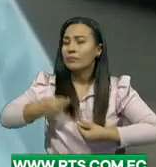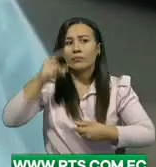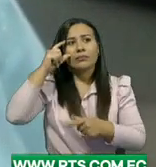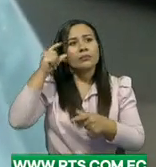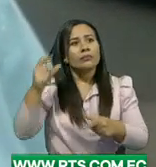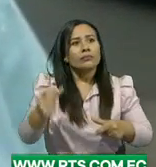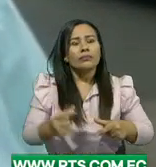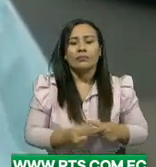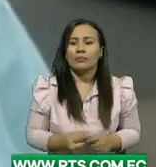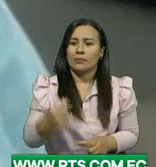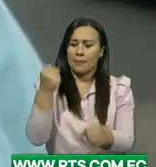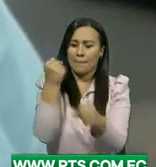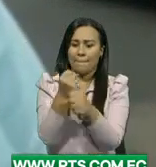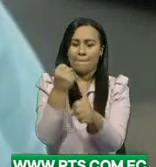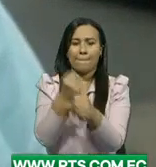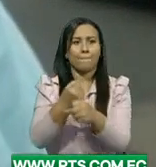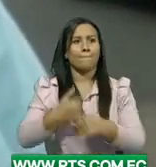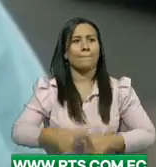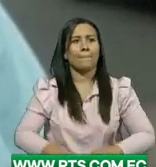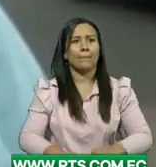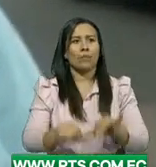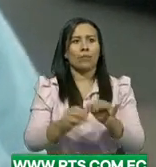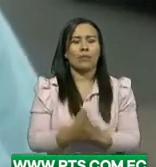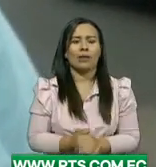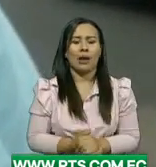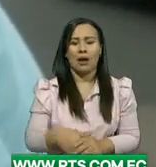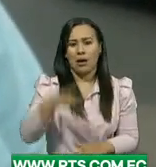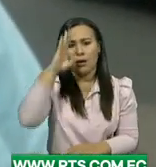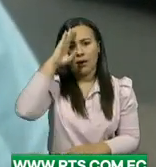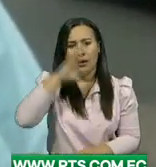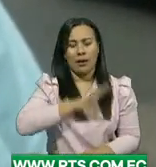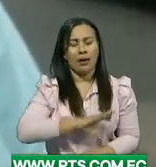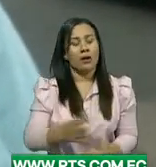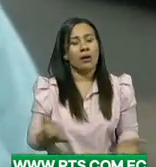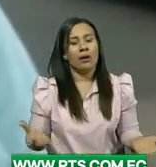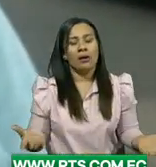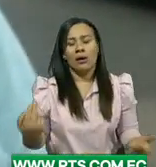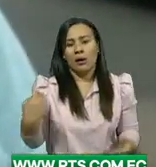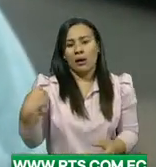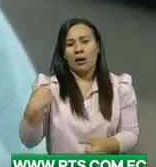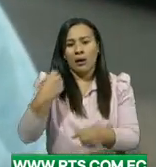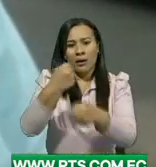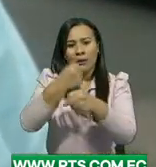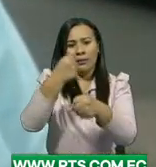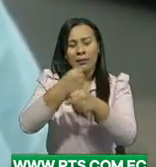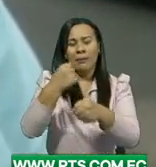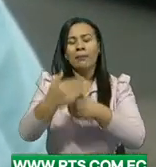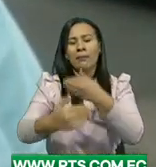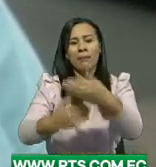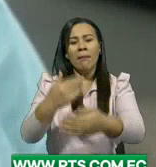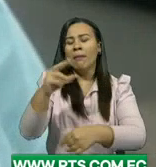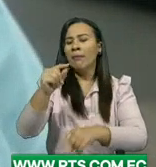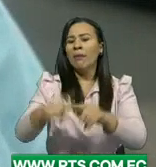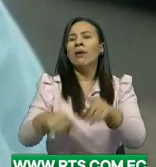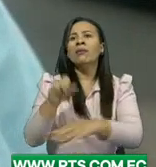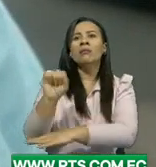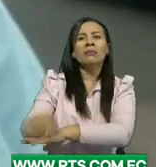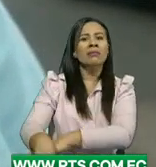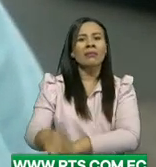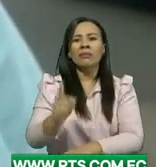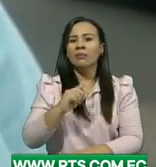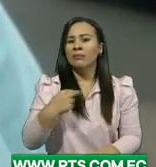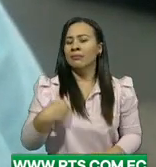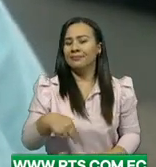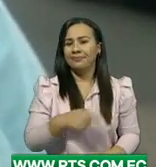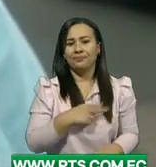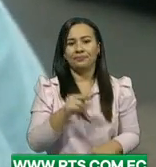ya los trámites correspondientes y lo que compete a la policía pues tendrán que actuar. Esto no puede quedar así, no podemos